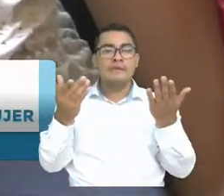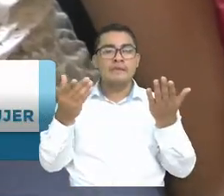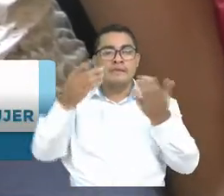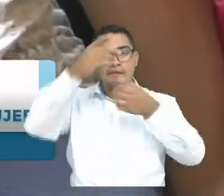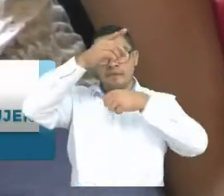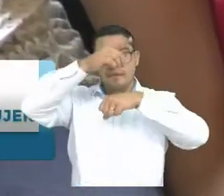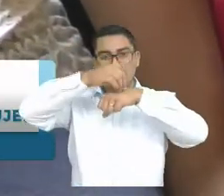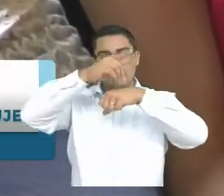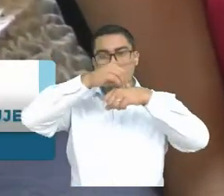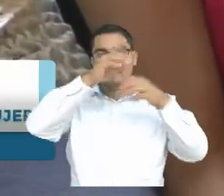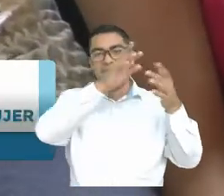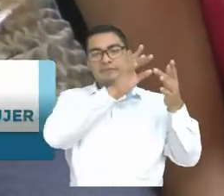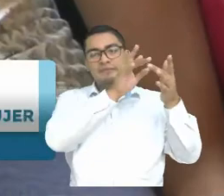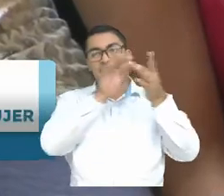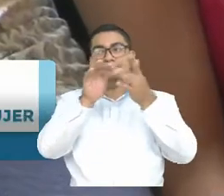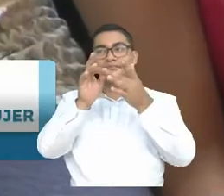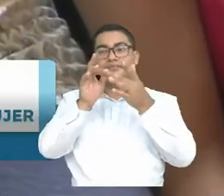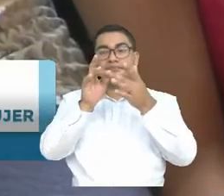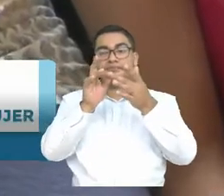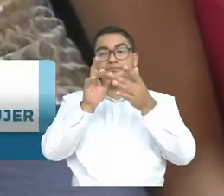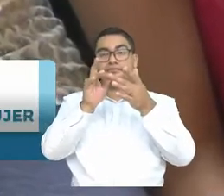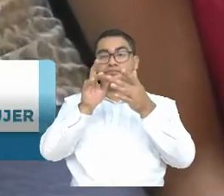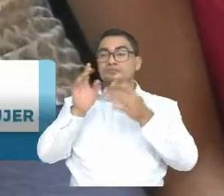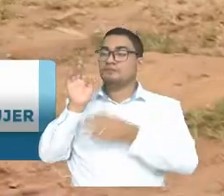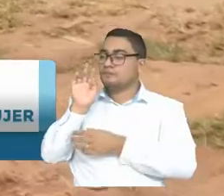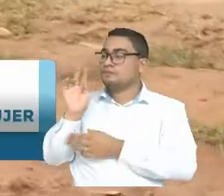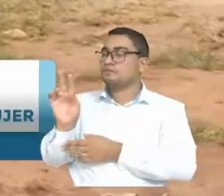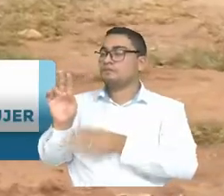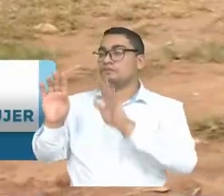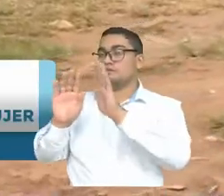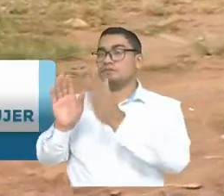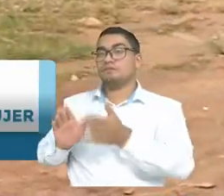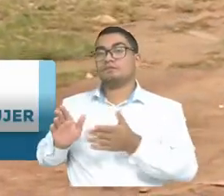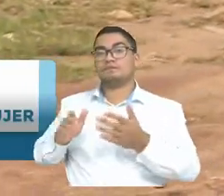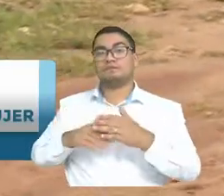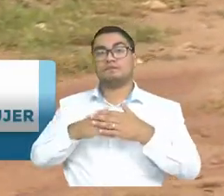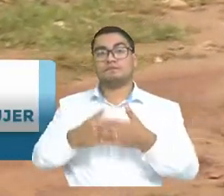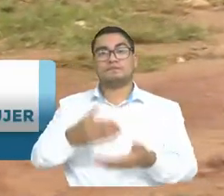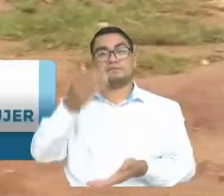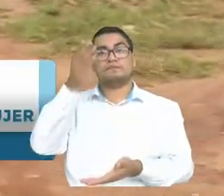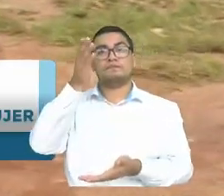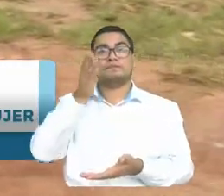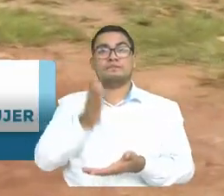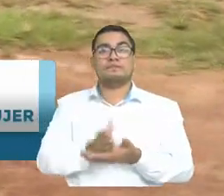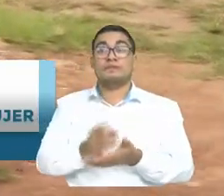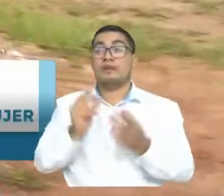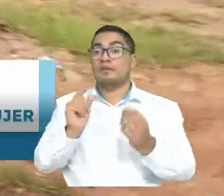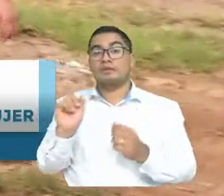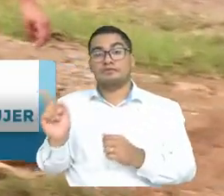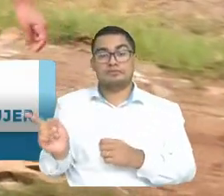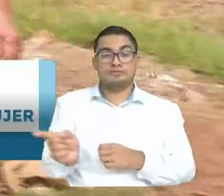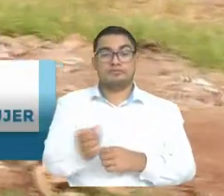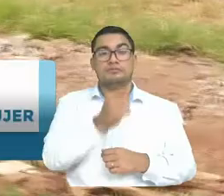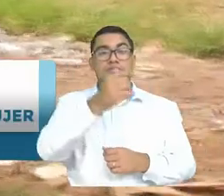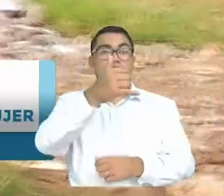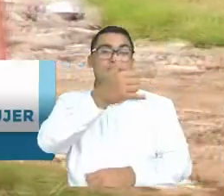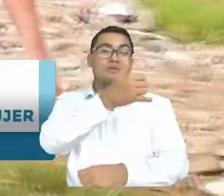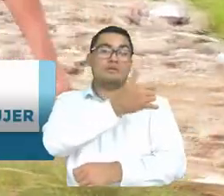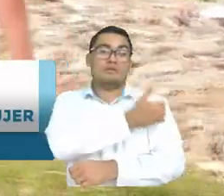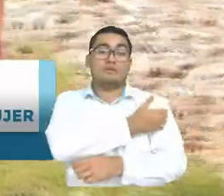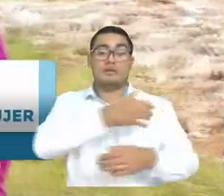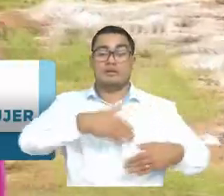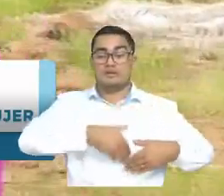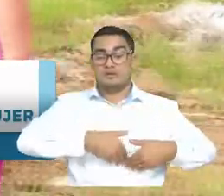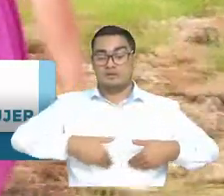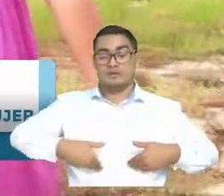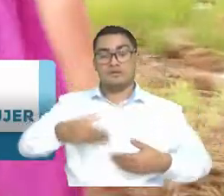o el especialista que mira a la embarazada es quien decide si la embarazada va inmediatamente, ¿verdad?, a una